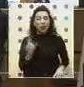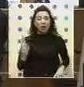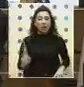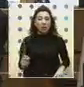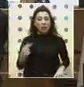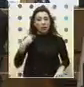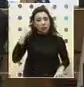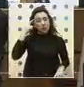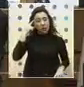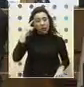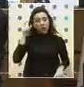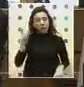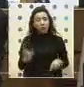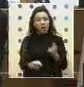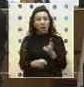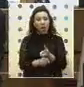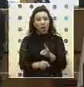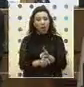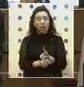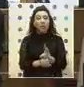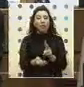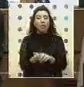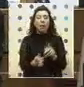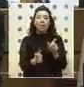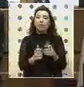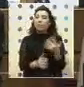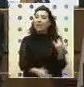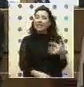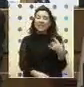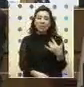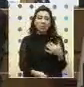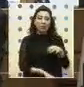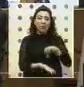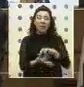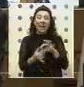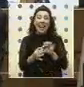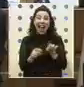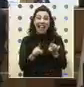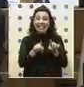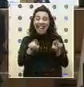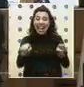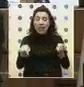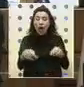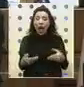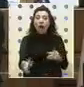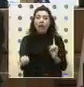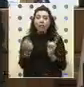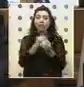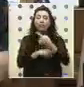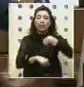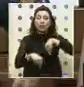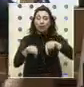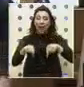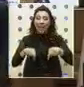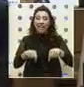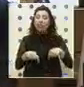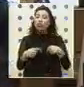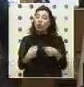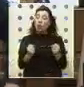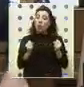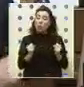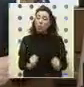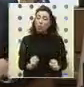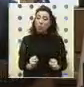Creo que los adultos mayores son realmente las personas más importantes de nuestro país. Gracias a ellos estamos hoy en día acá. Tuve la oportunidad